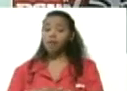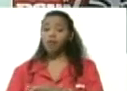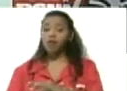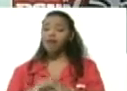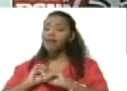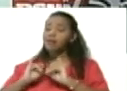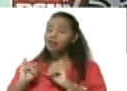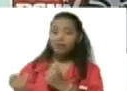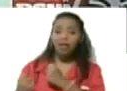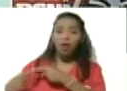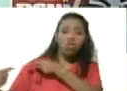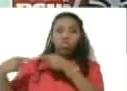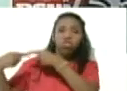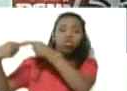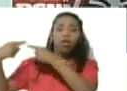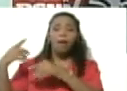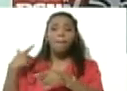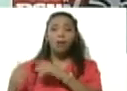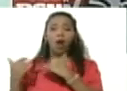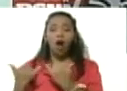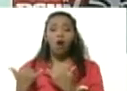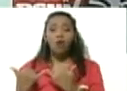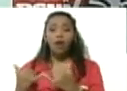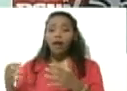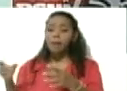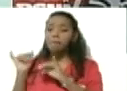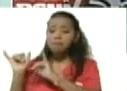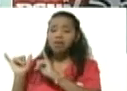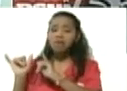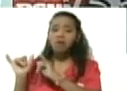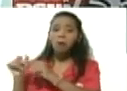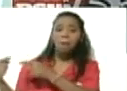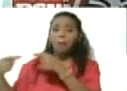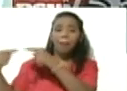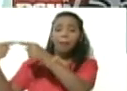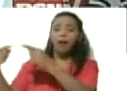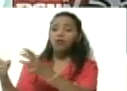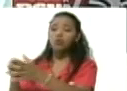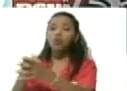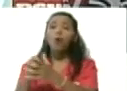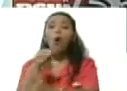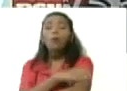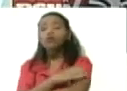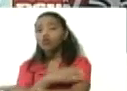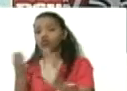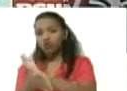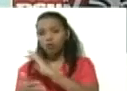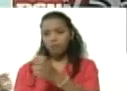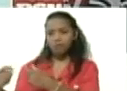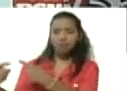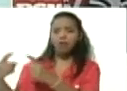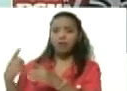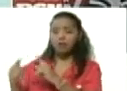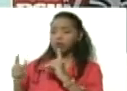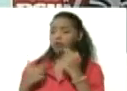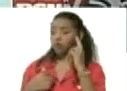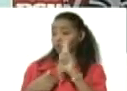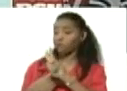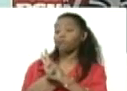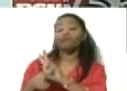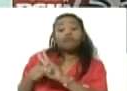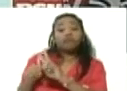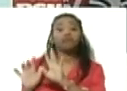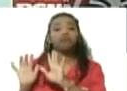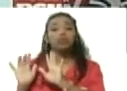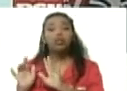pelear con nosotros, parece que están peleando con unos sectores de la oposición. Muy bien. Hoy entiendo que sancionaron a unos dirigentes